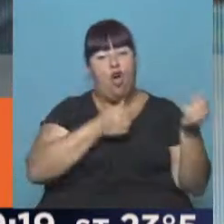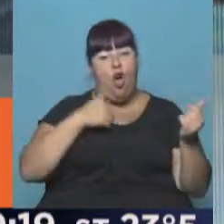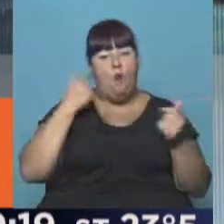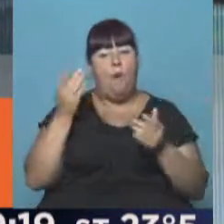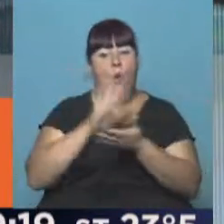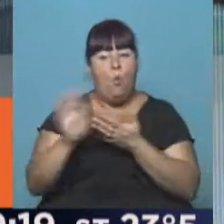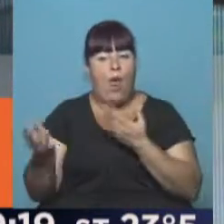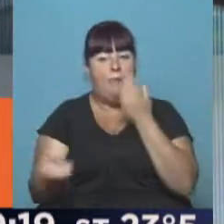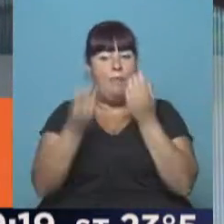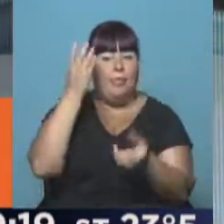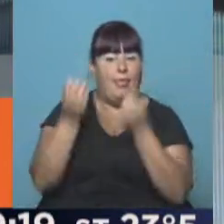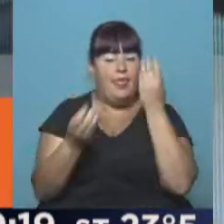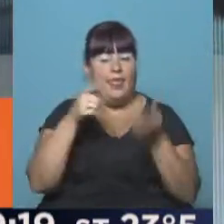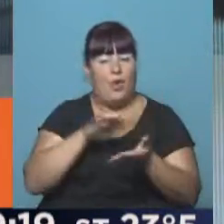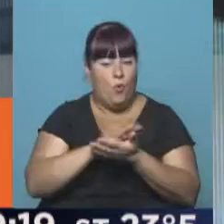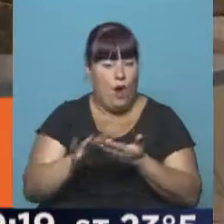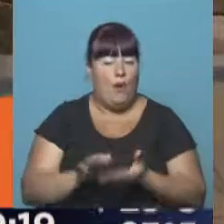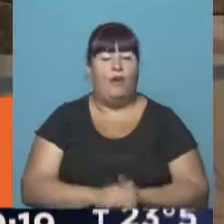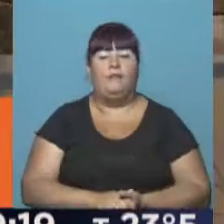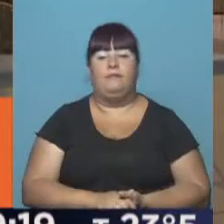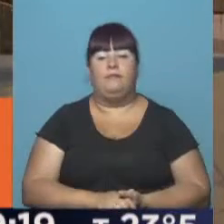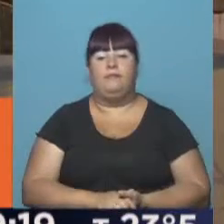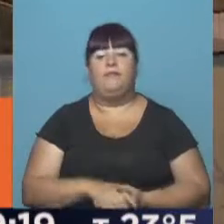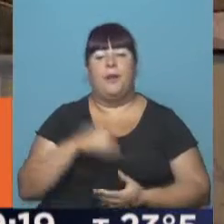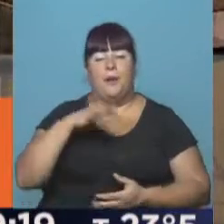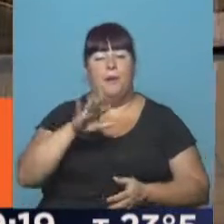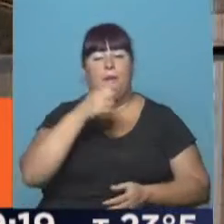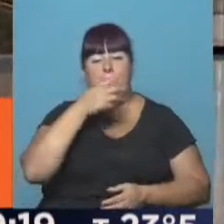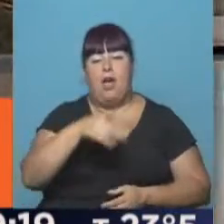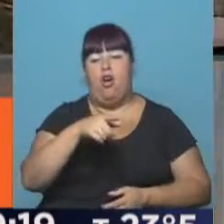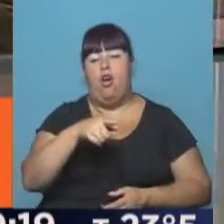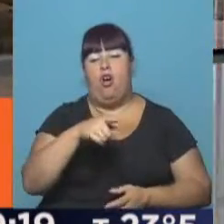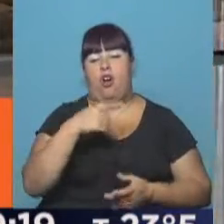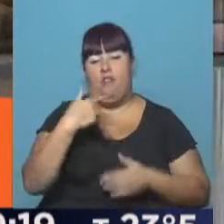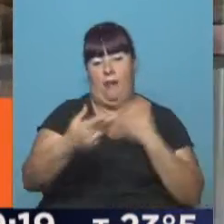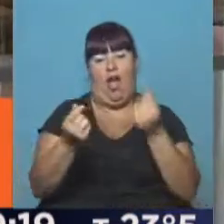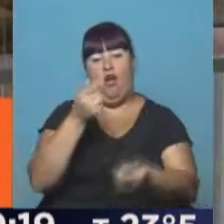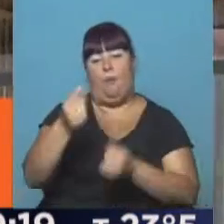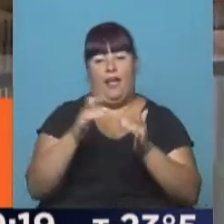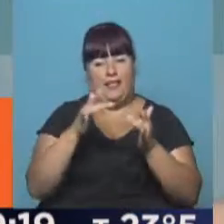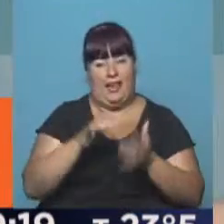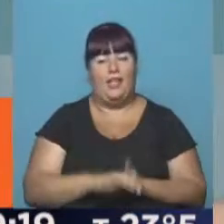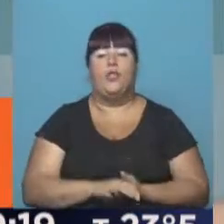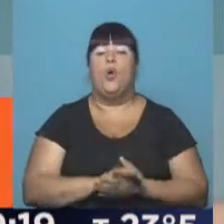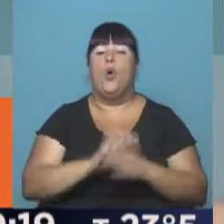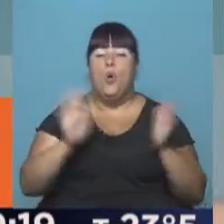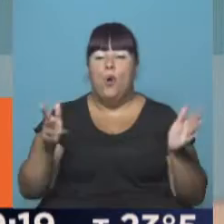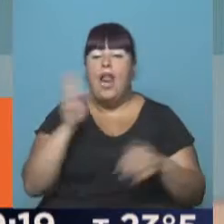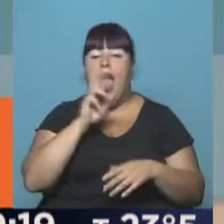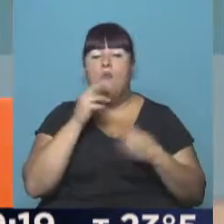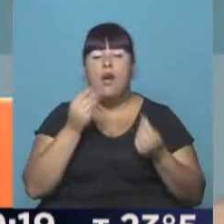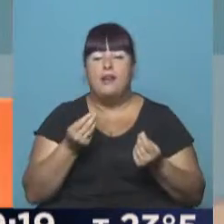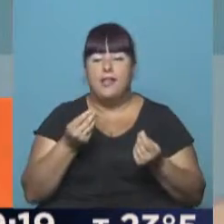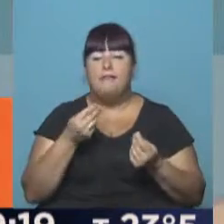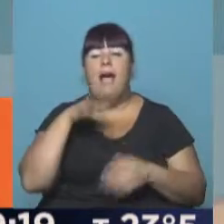vayan incorporando a la economía van a ser mucho más propensos a comprar por internet bueno en el caso de las mujeres que